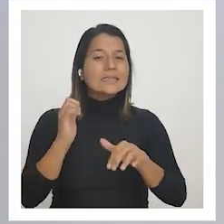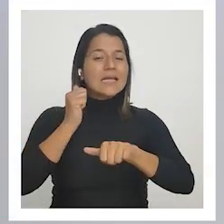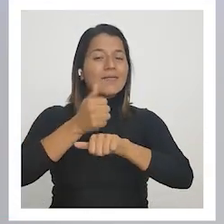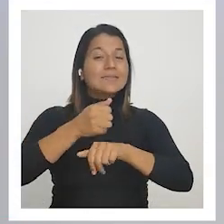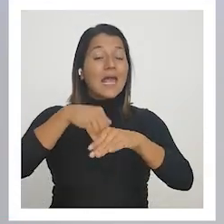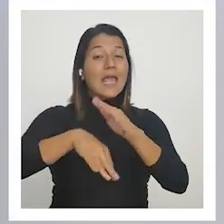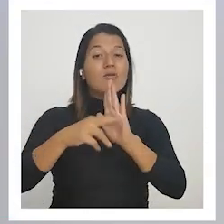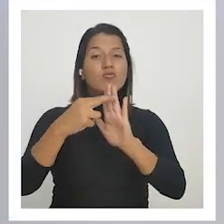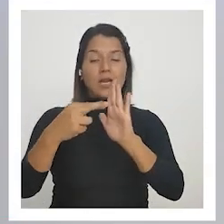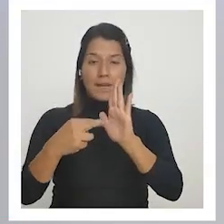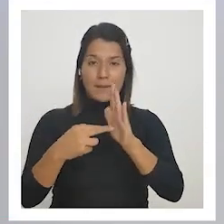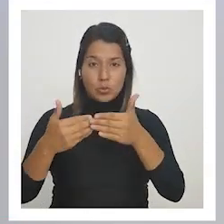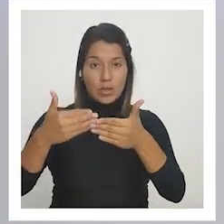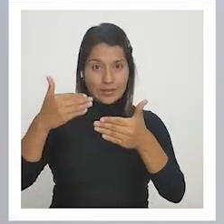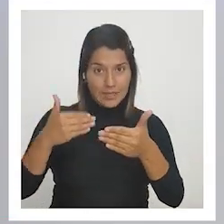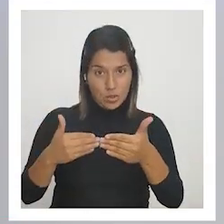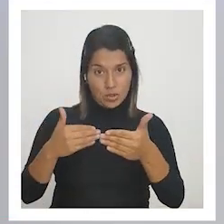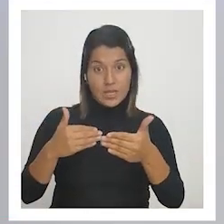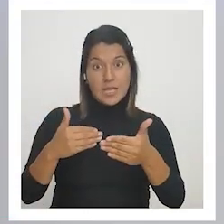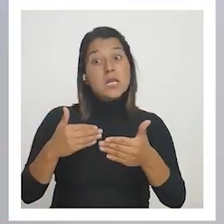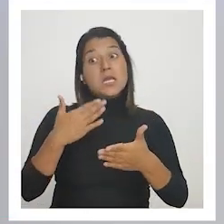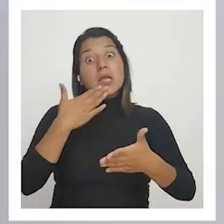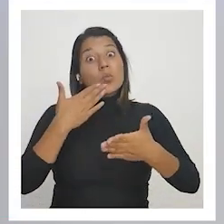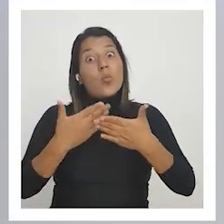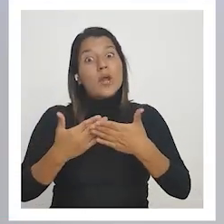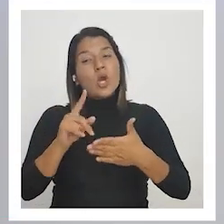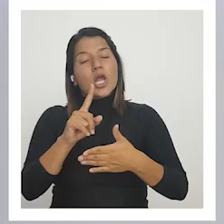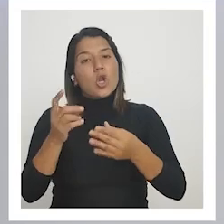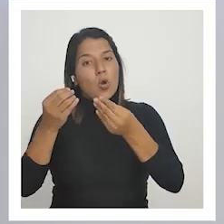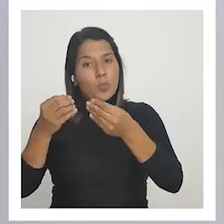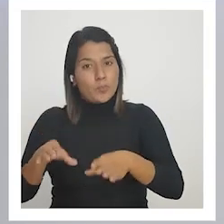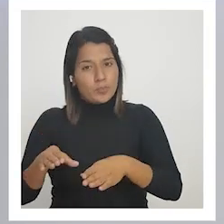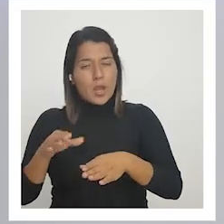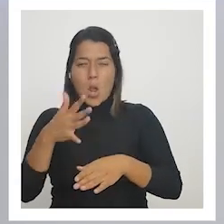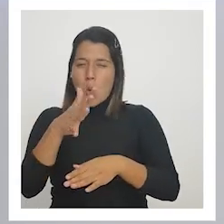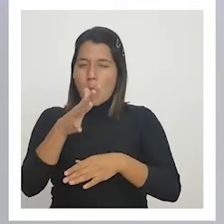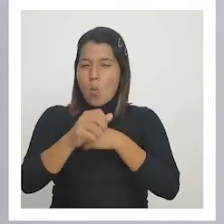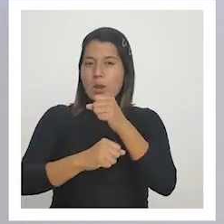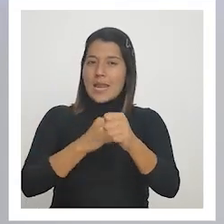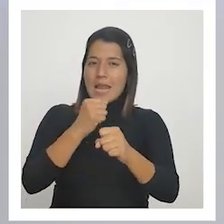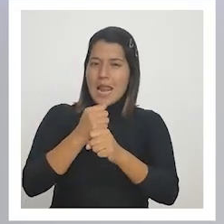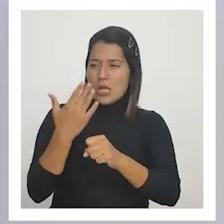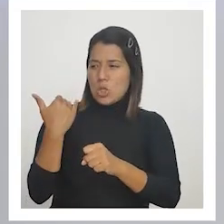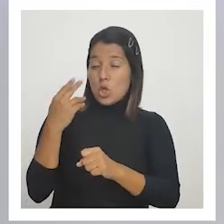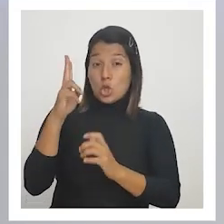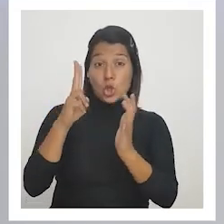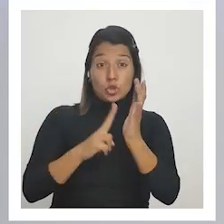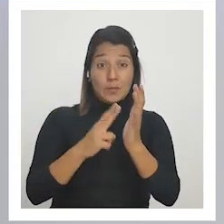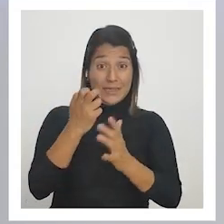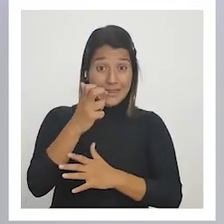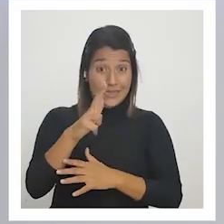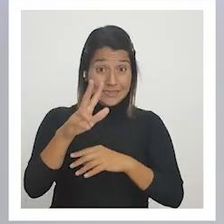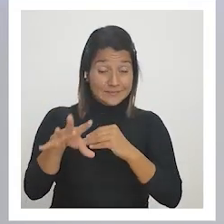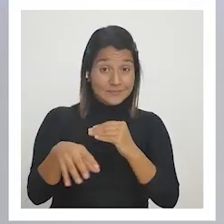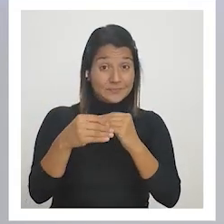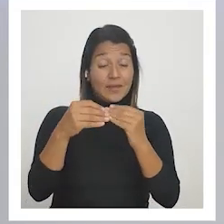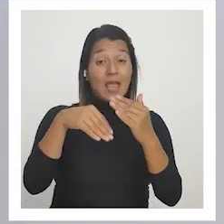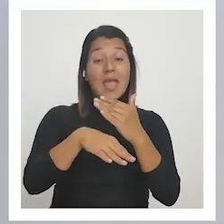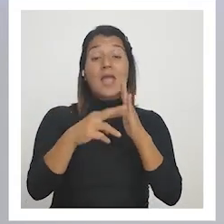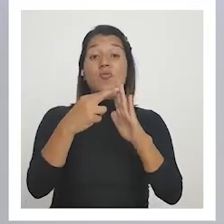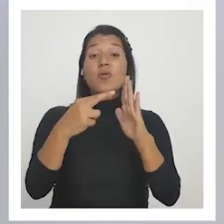perdieron. Por ahí del año 2013 más o menos se incorporó en el reglamento de contratación